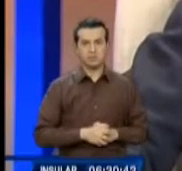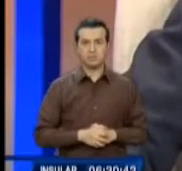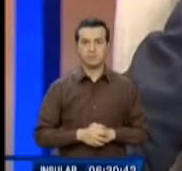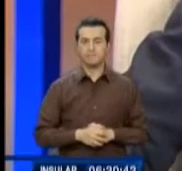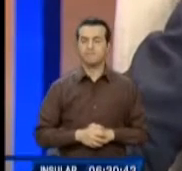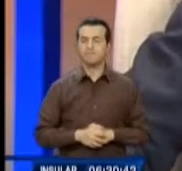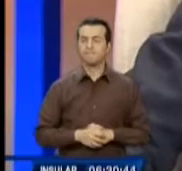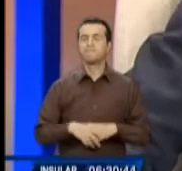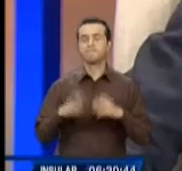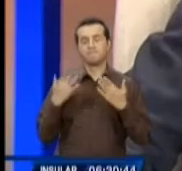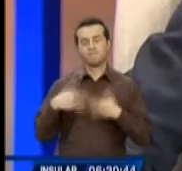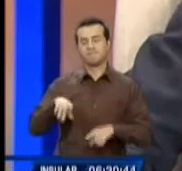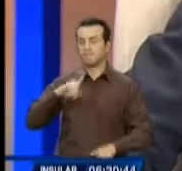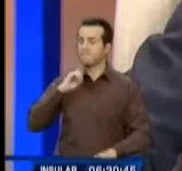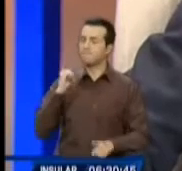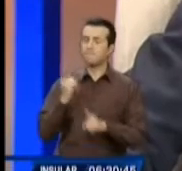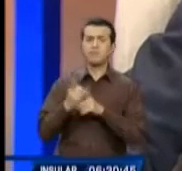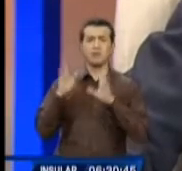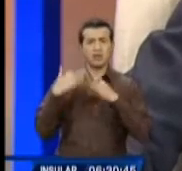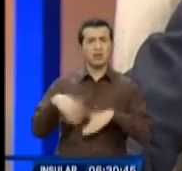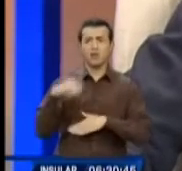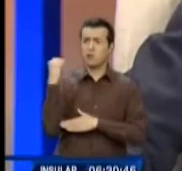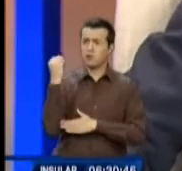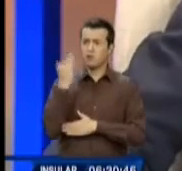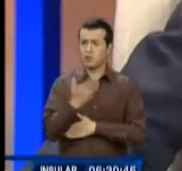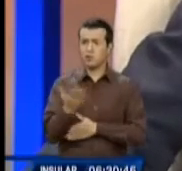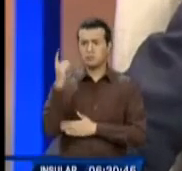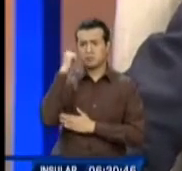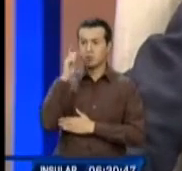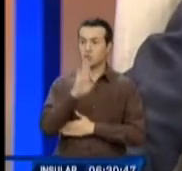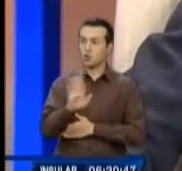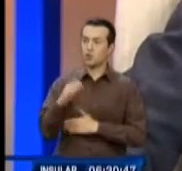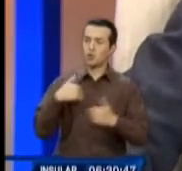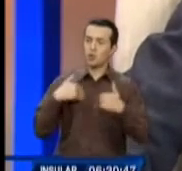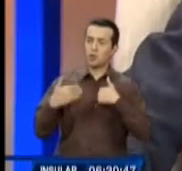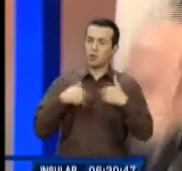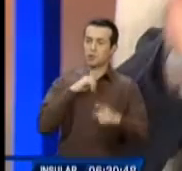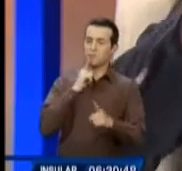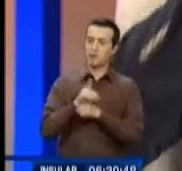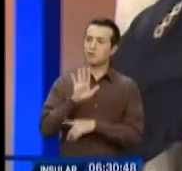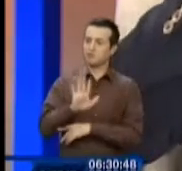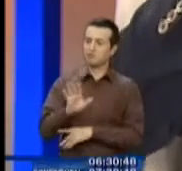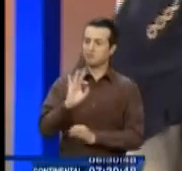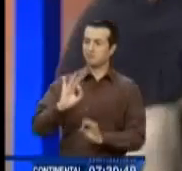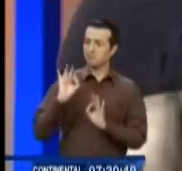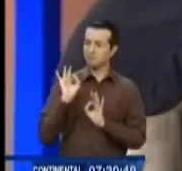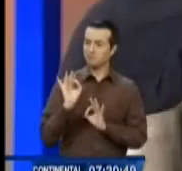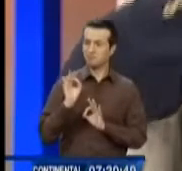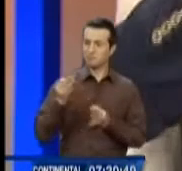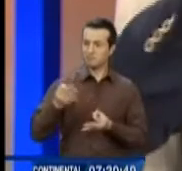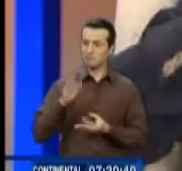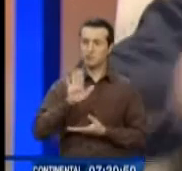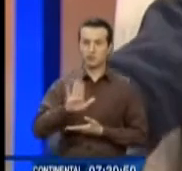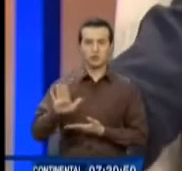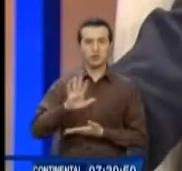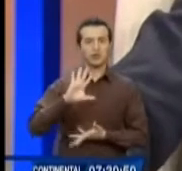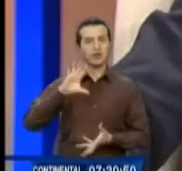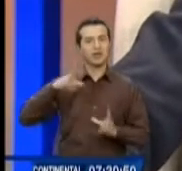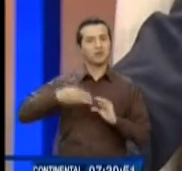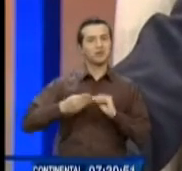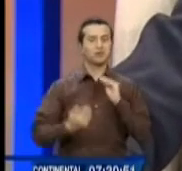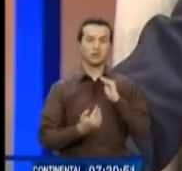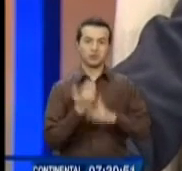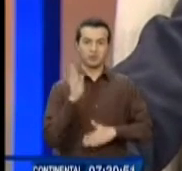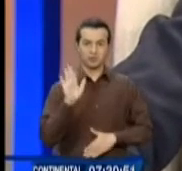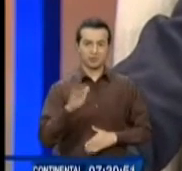Y realmente hemos encontrado chicos que nosotros decimos nacieron para hacer esto, ¿no? Y que se además han adaptado esto como una nueva